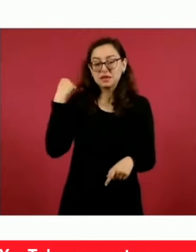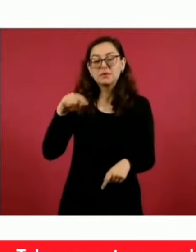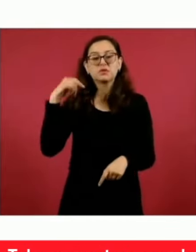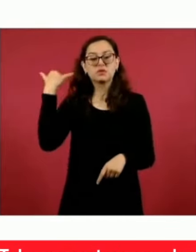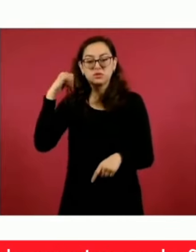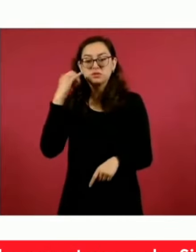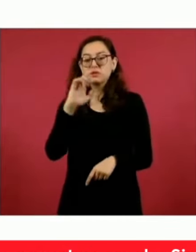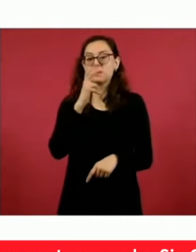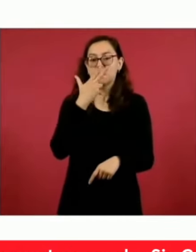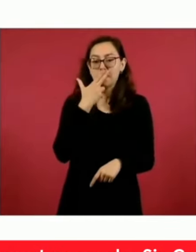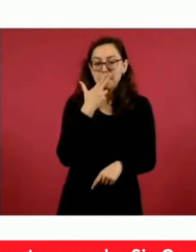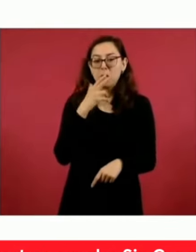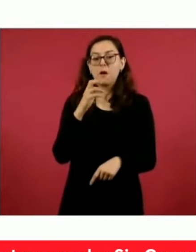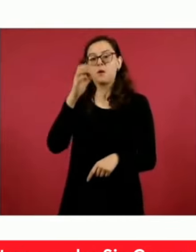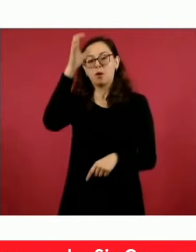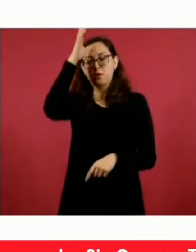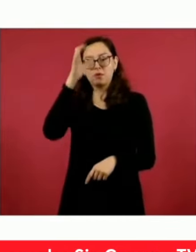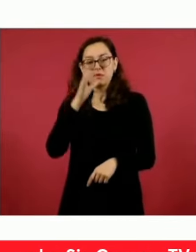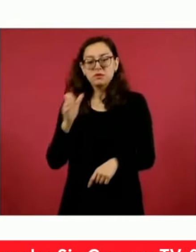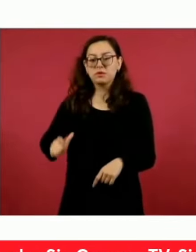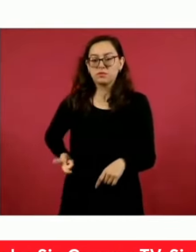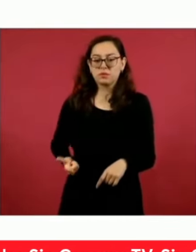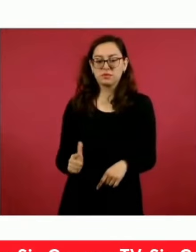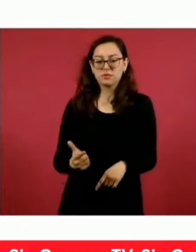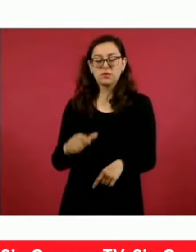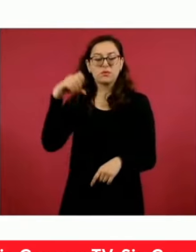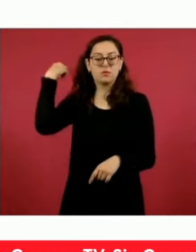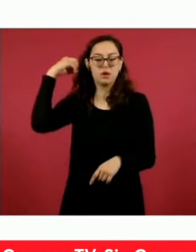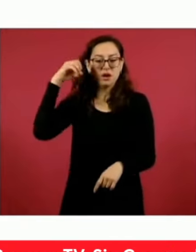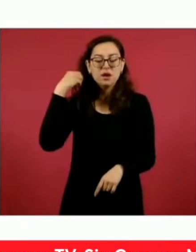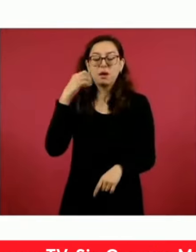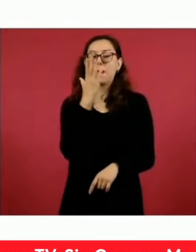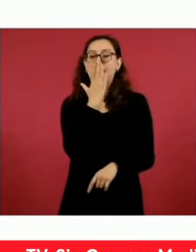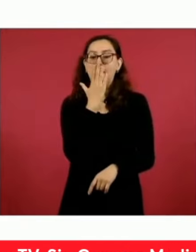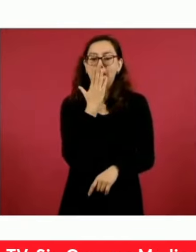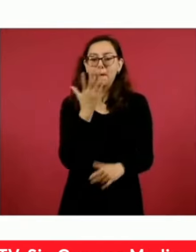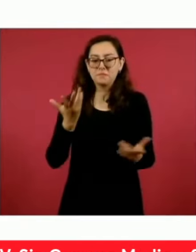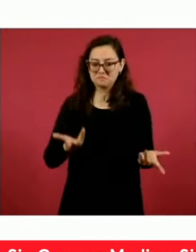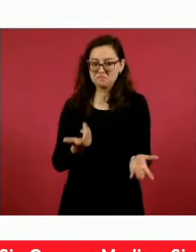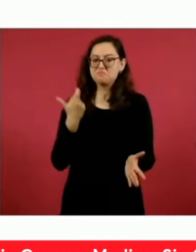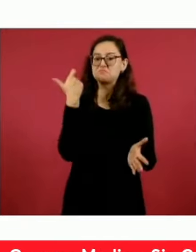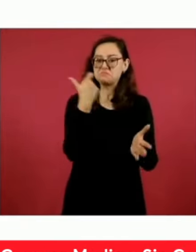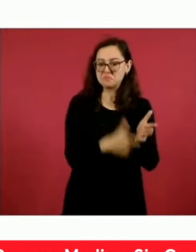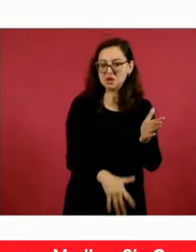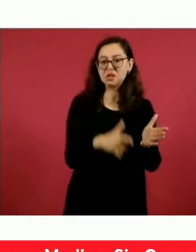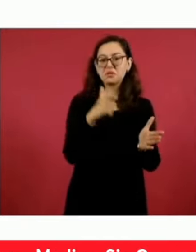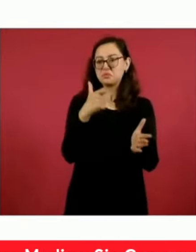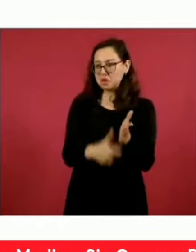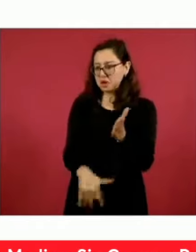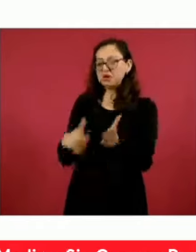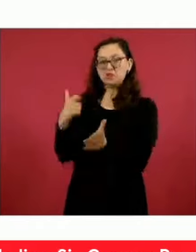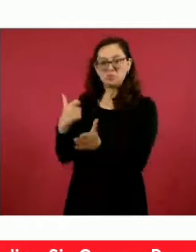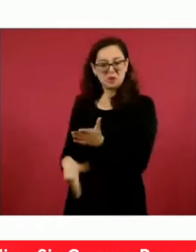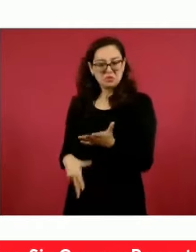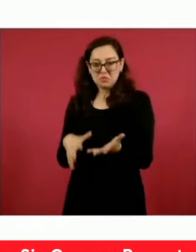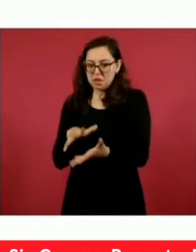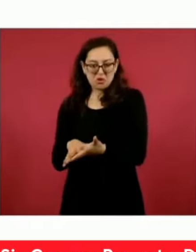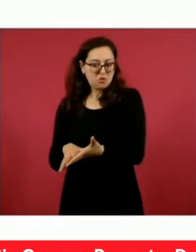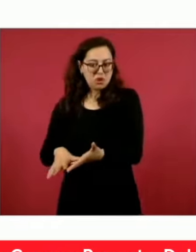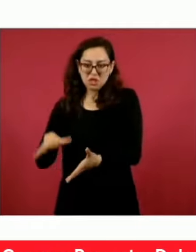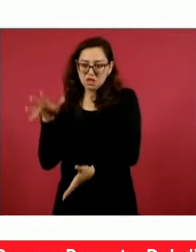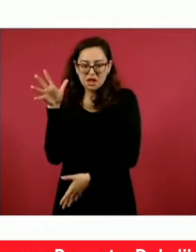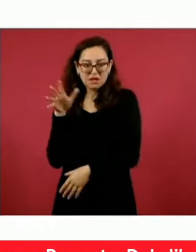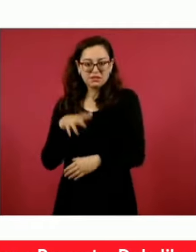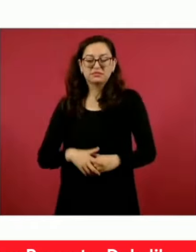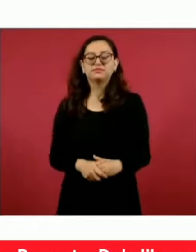Coahuila Guanajuato Oaxaca y Sonora como Les comento bueno precios en la mayor parte del país en